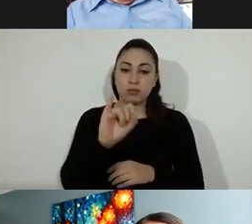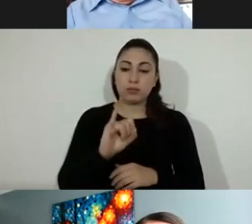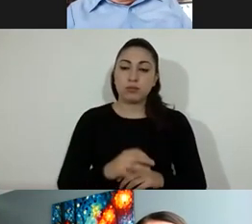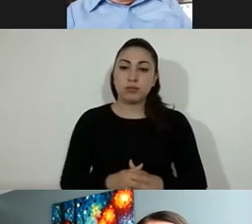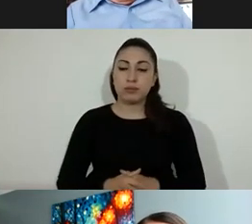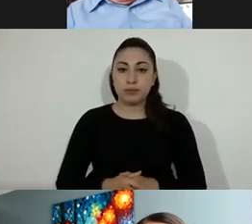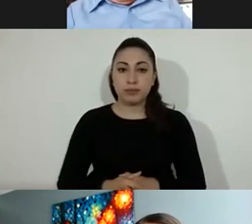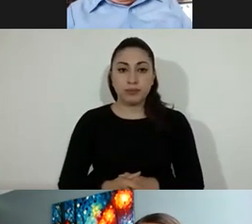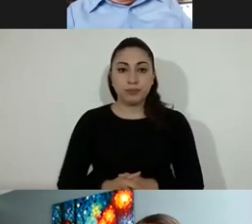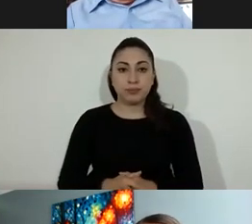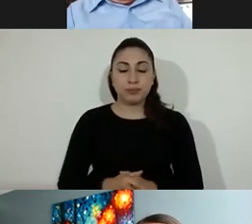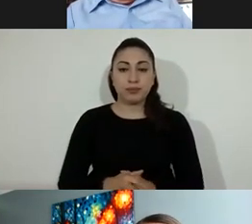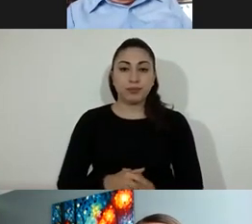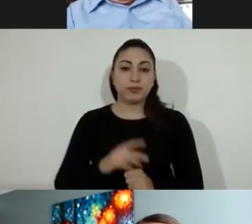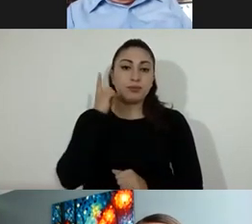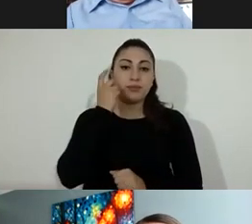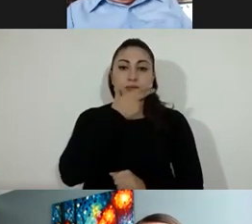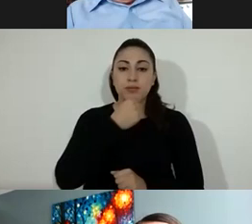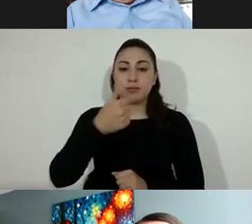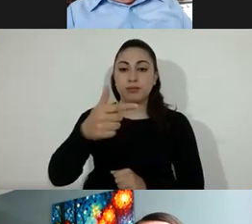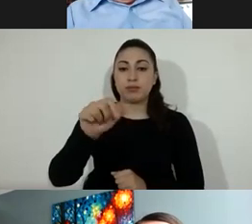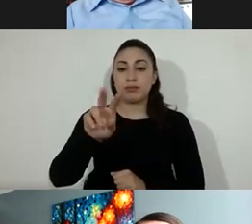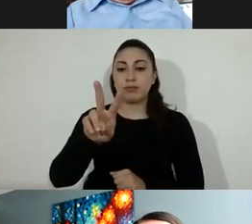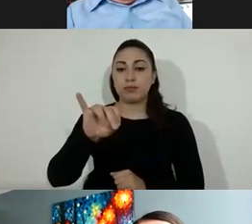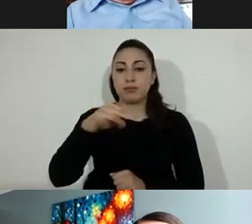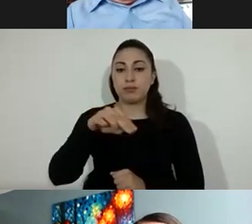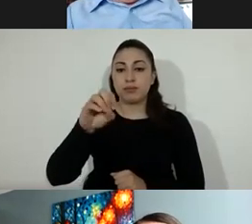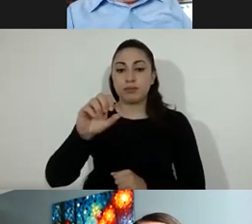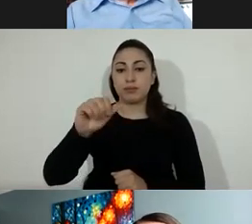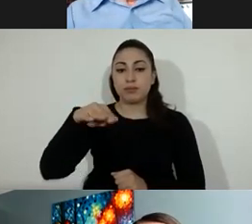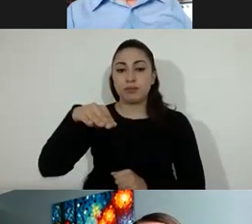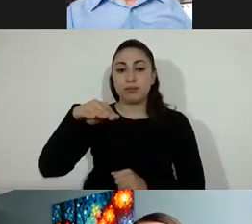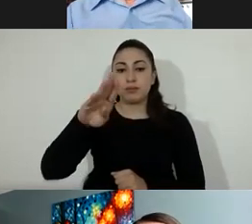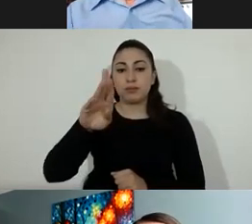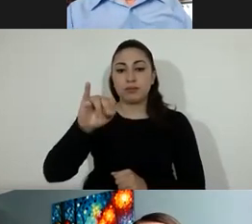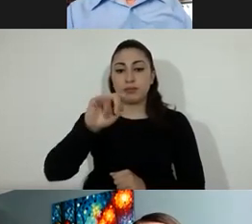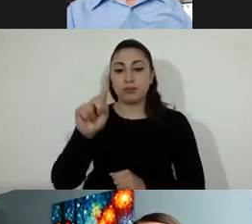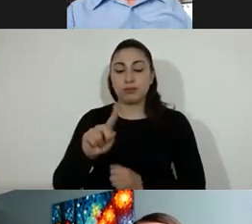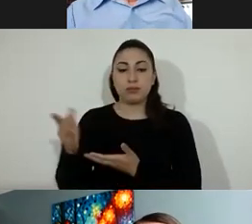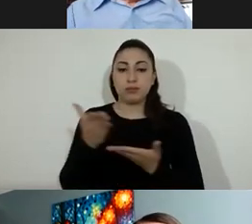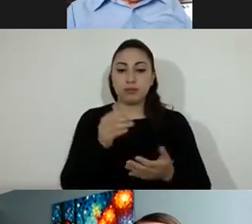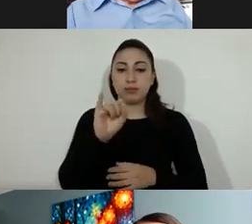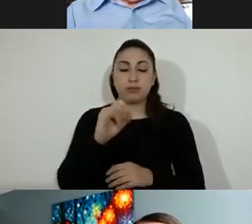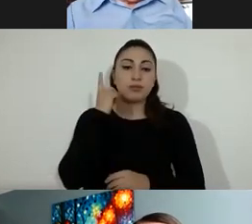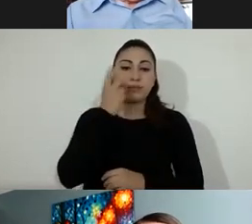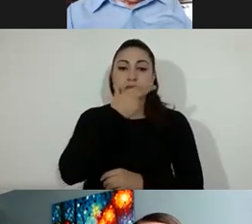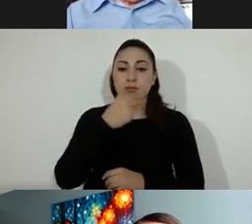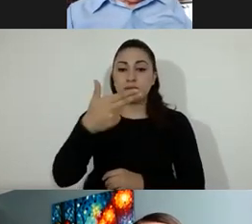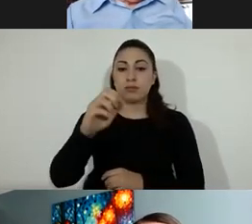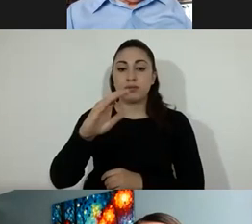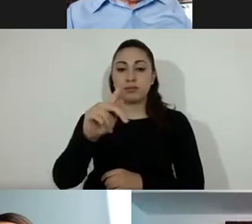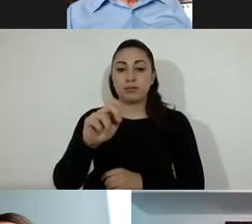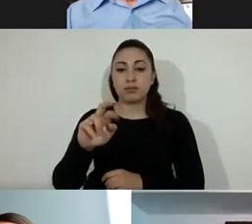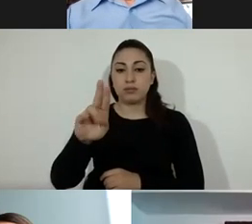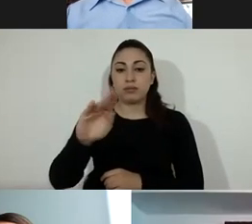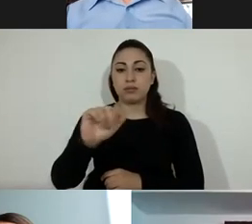presente. Diputado Jorge Gaviño Ambriz. Gaviño, presente. Diputado Héctor Barrera